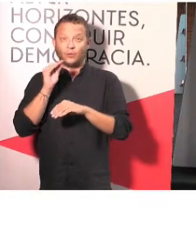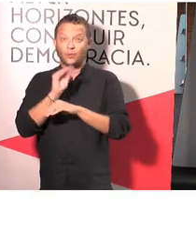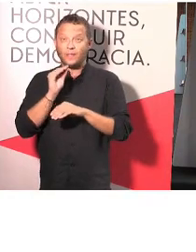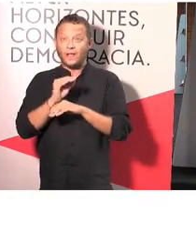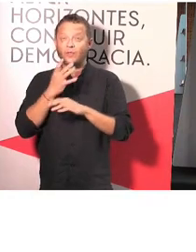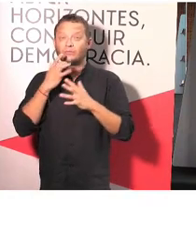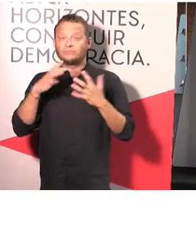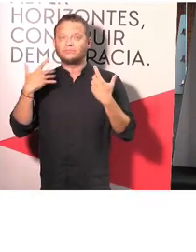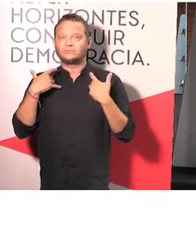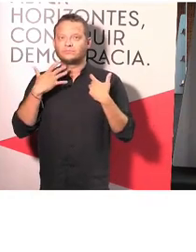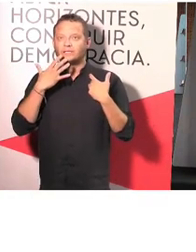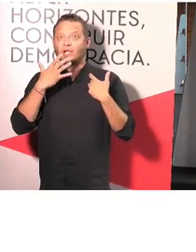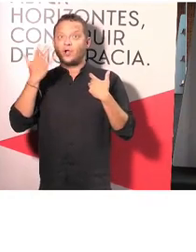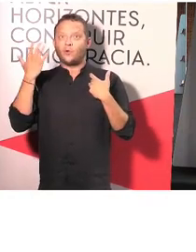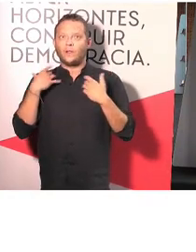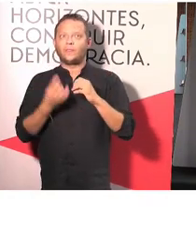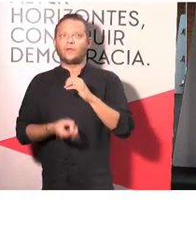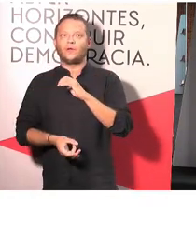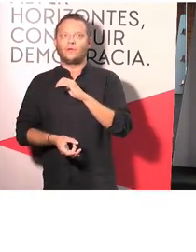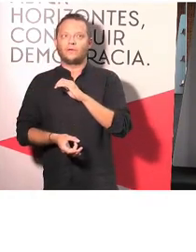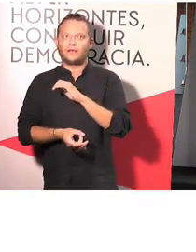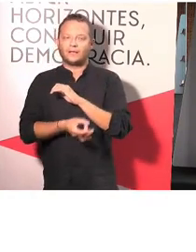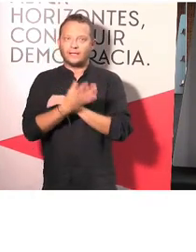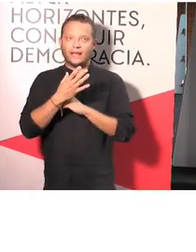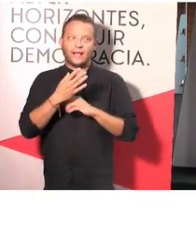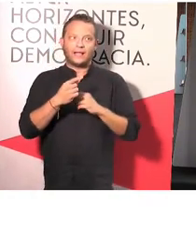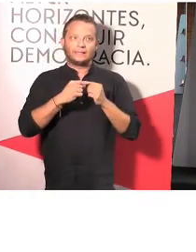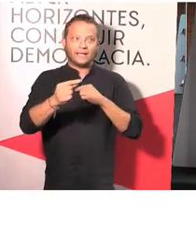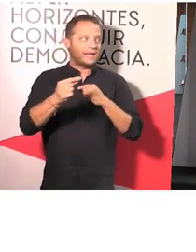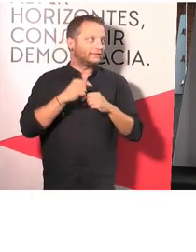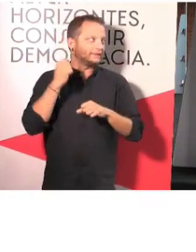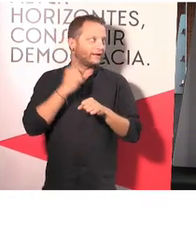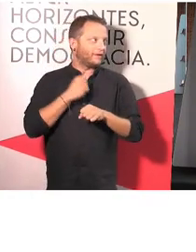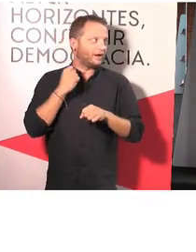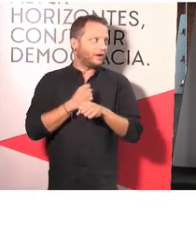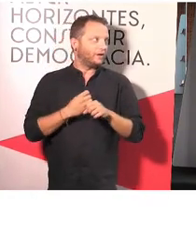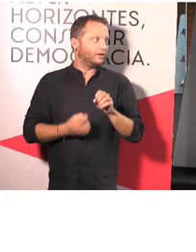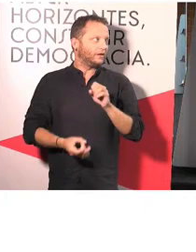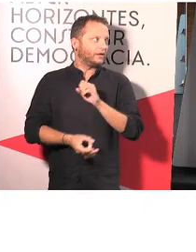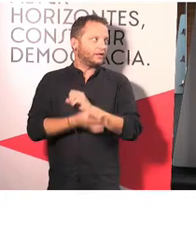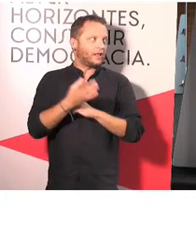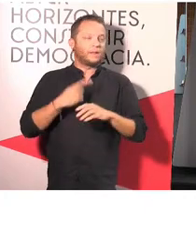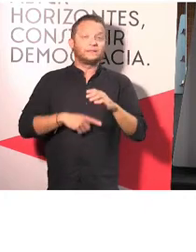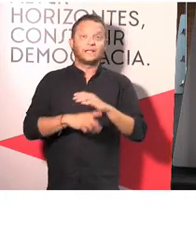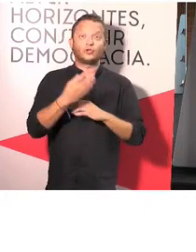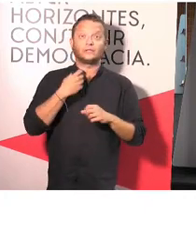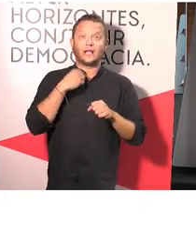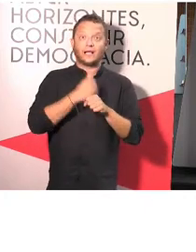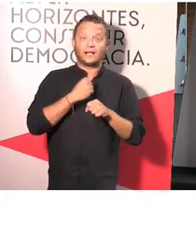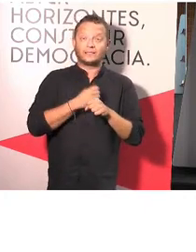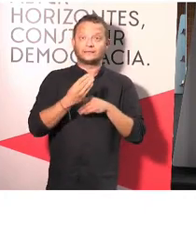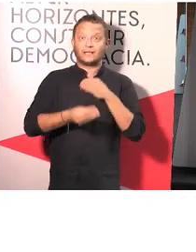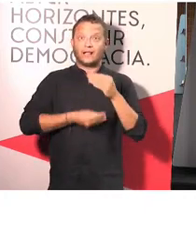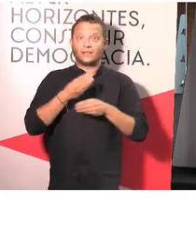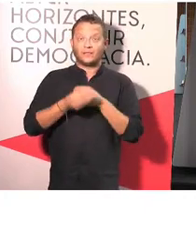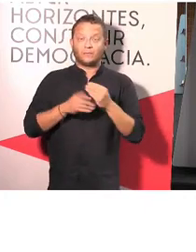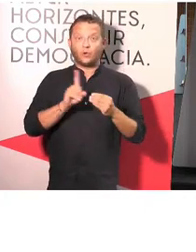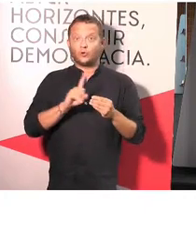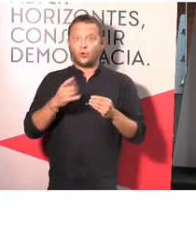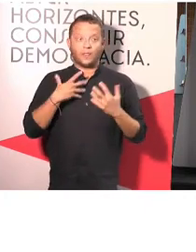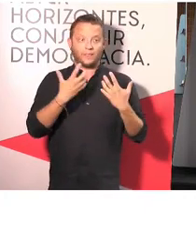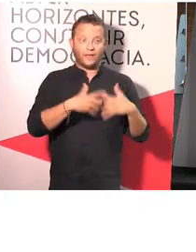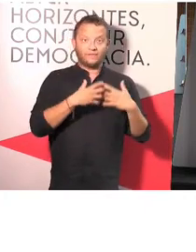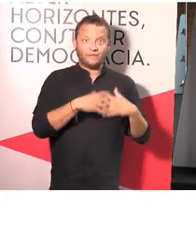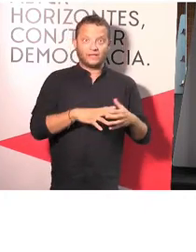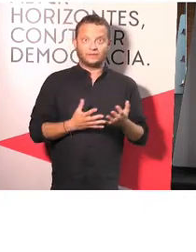cuidados. Cuando se generaliza el teletrabajo y el trabajo se desarrolla desde casa o se desarrolla no desde las